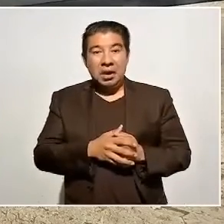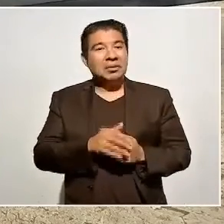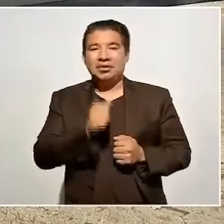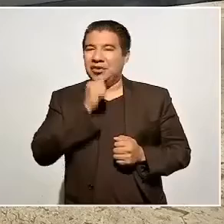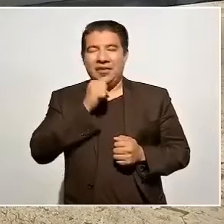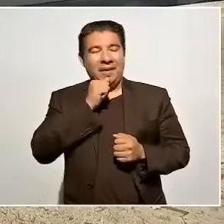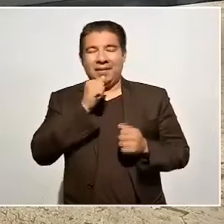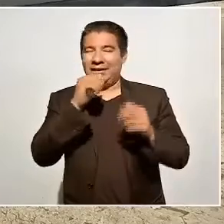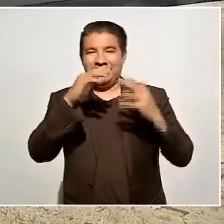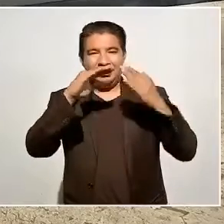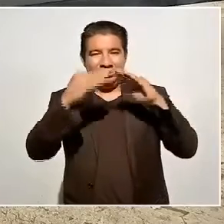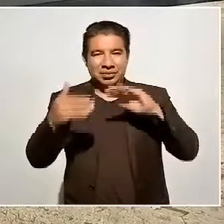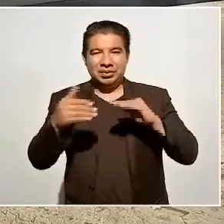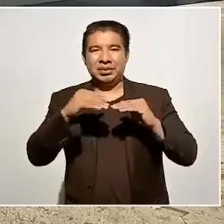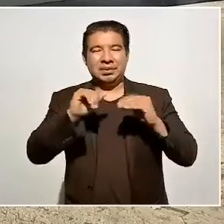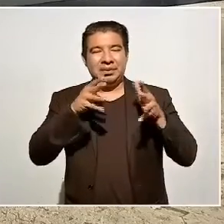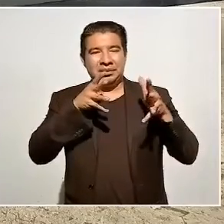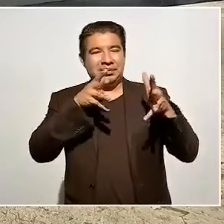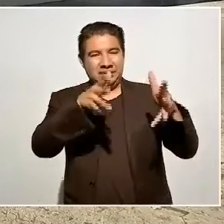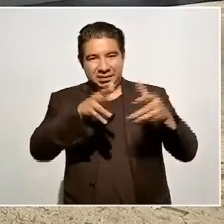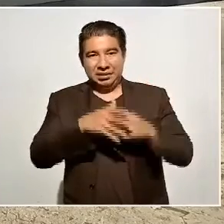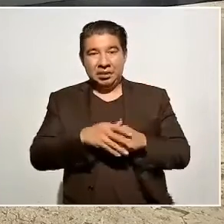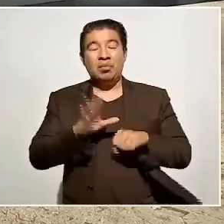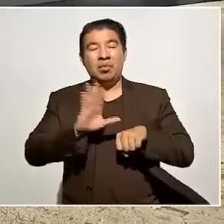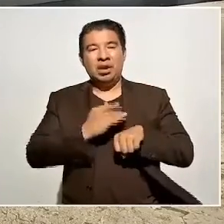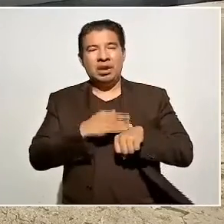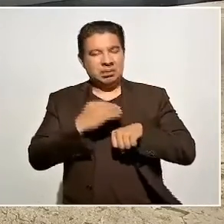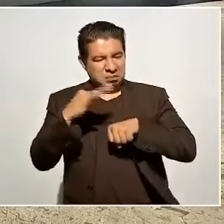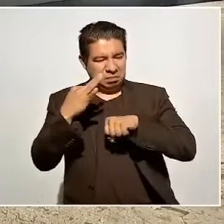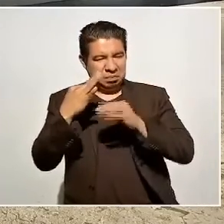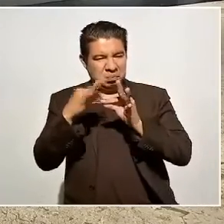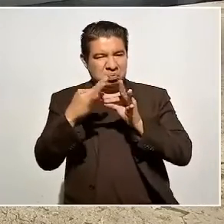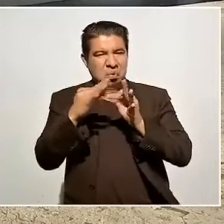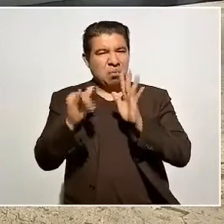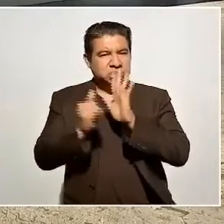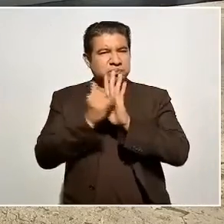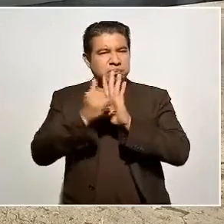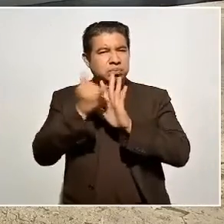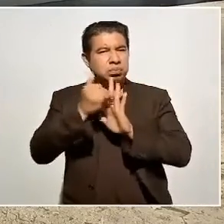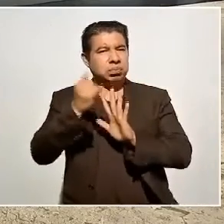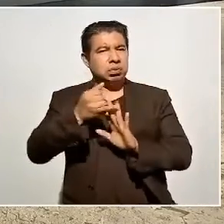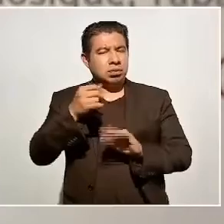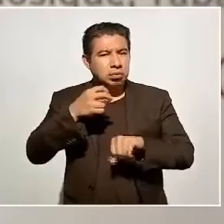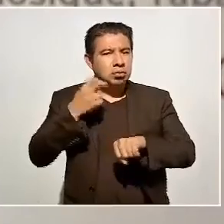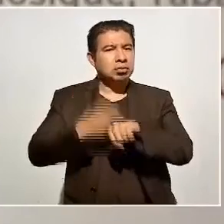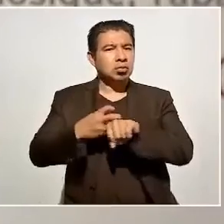caído, porque fueron bien construidos y han resistido ya